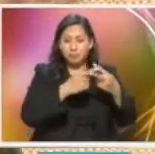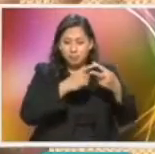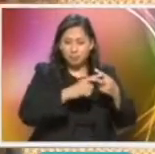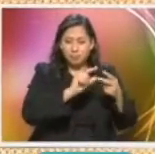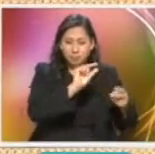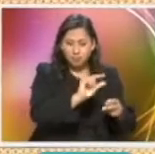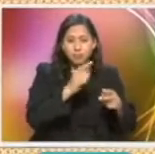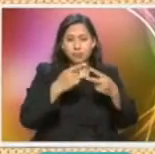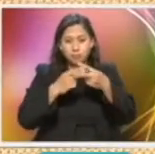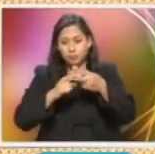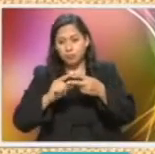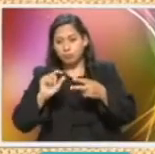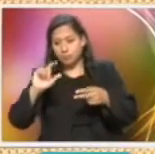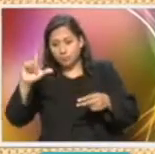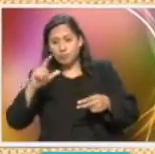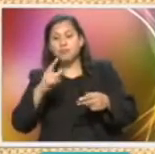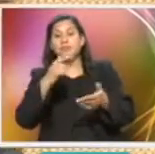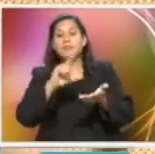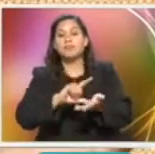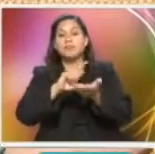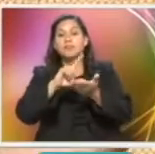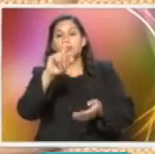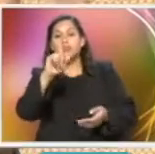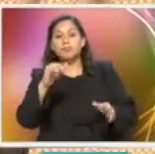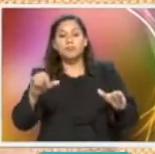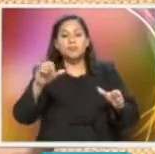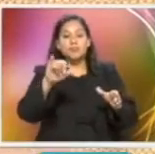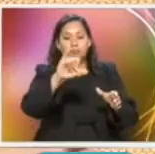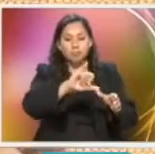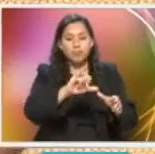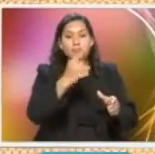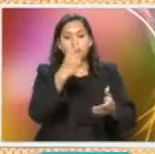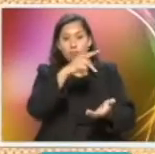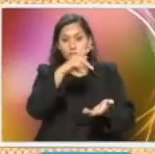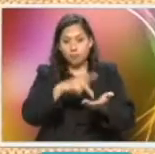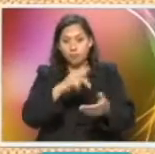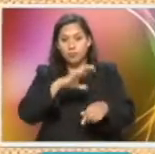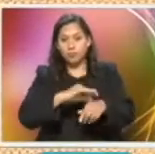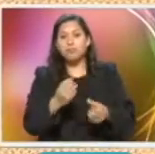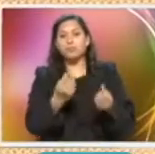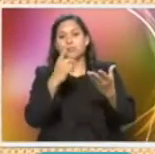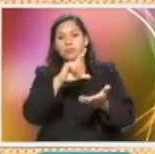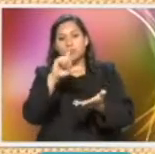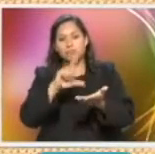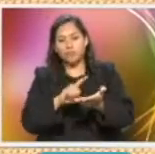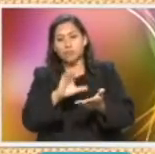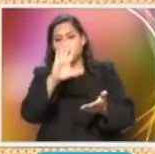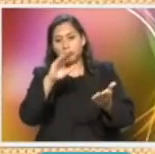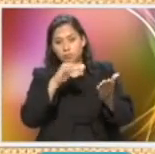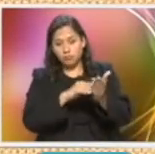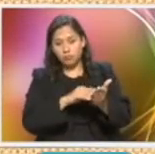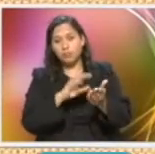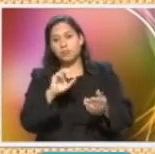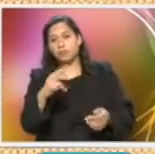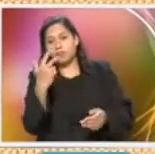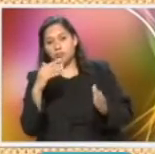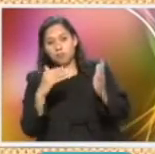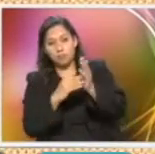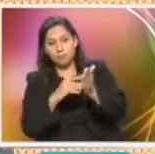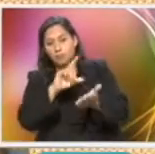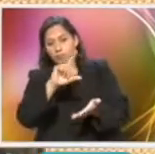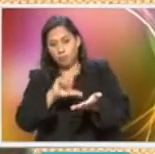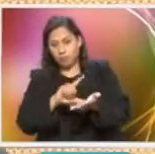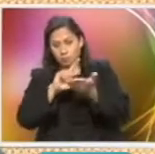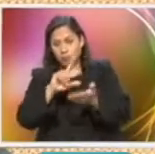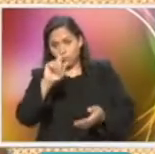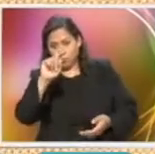de litros por kilo de carne, es decir, ¿cuántos litros de agua ocupamos para un kilo de carne? Ahí está, son de 5,000 a 13,000 litros de agua.